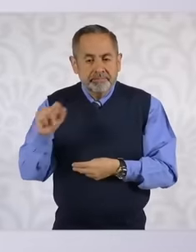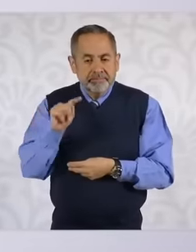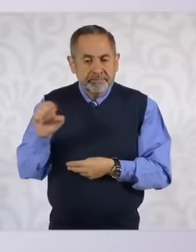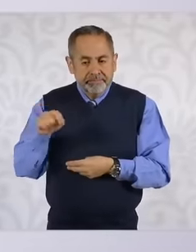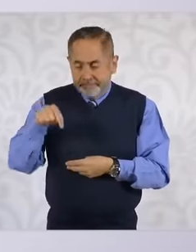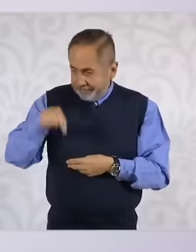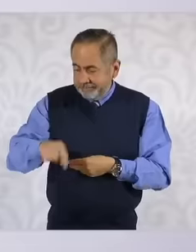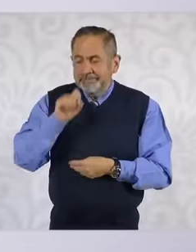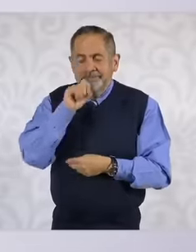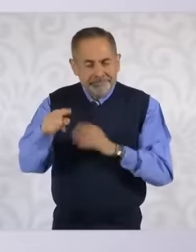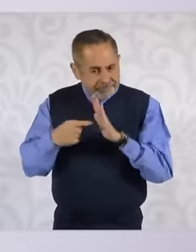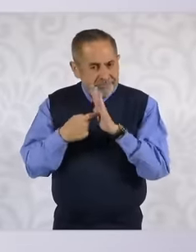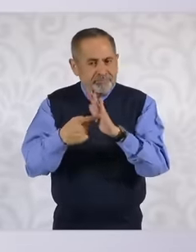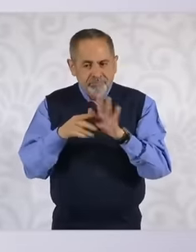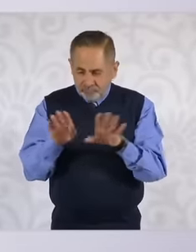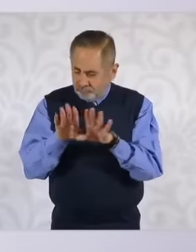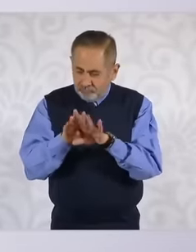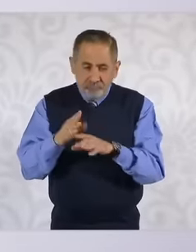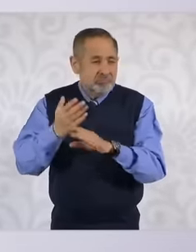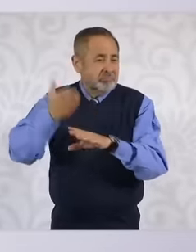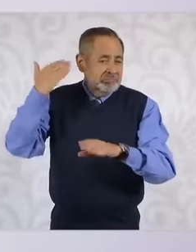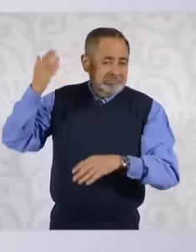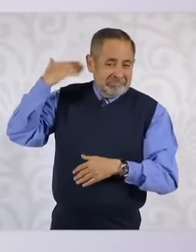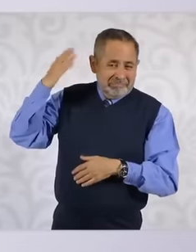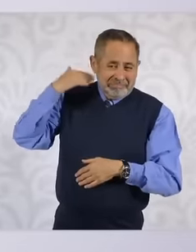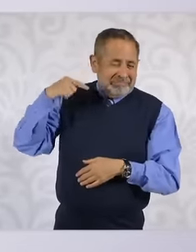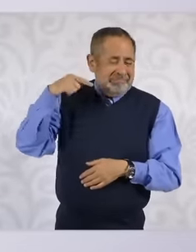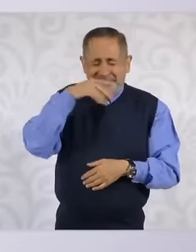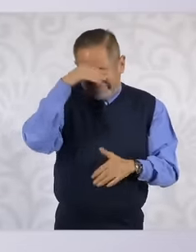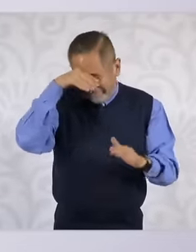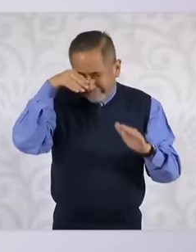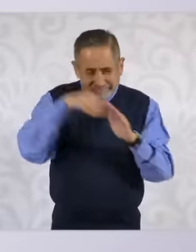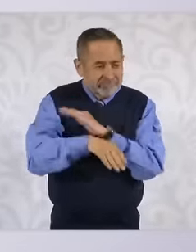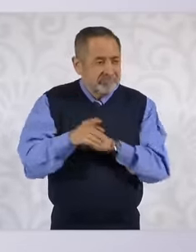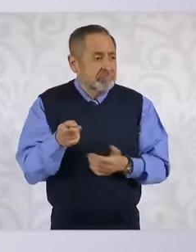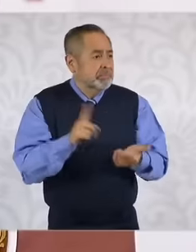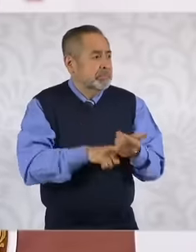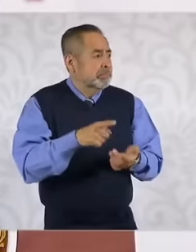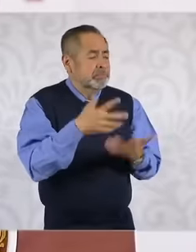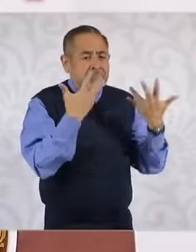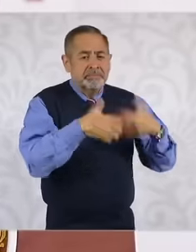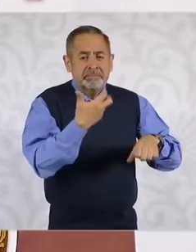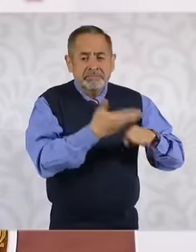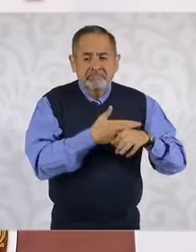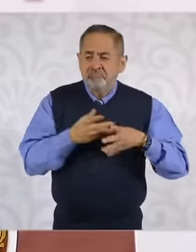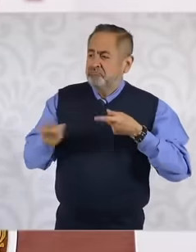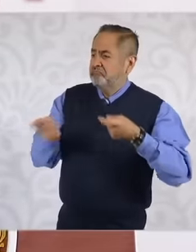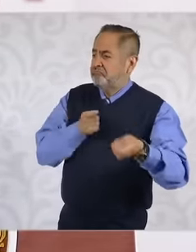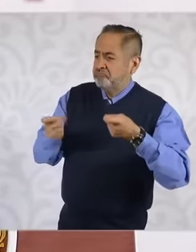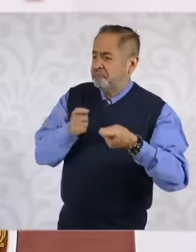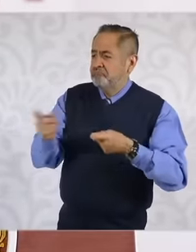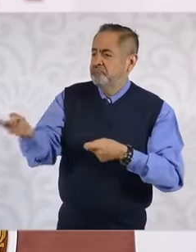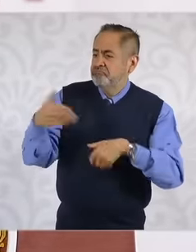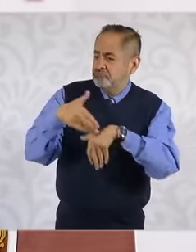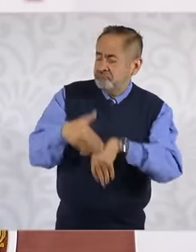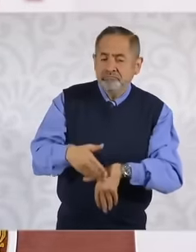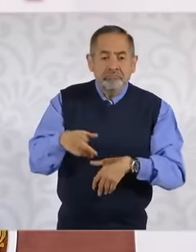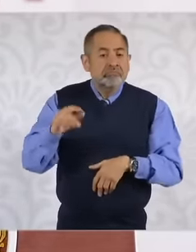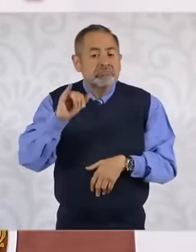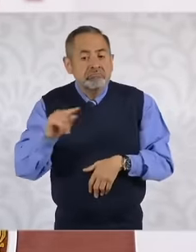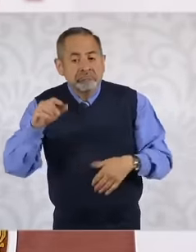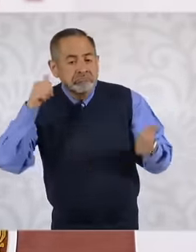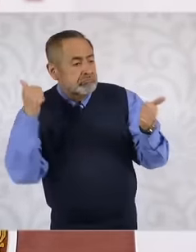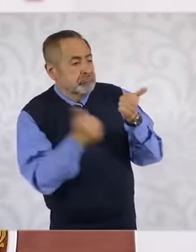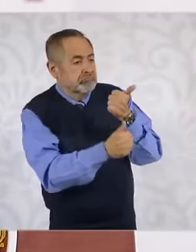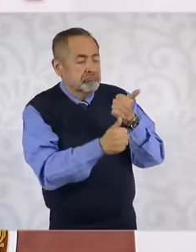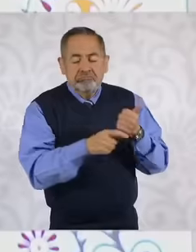se planteó cómo el ISSSTE estaba capturado por empresas en donde todo absolutamente